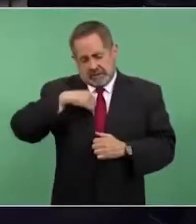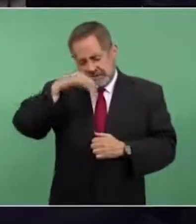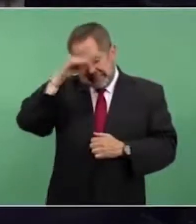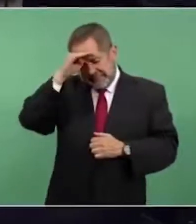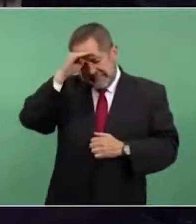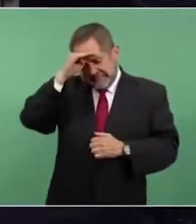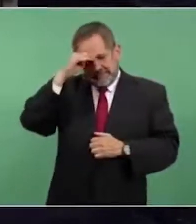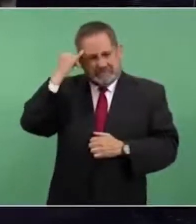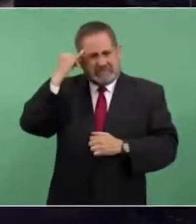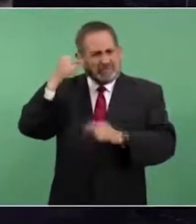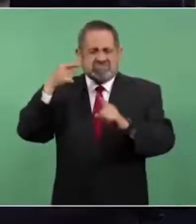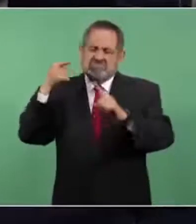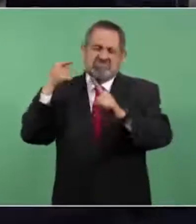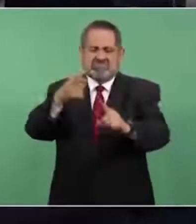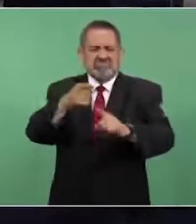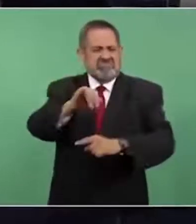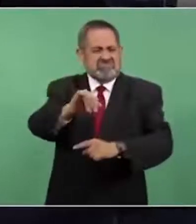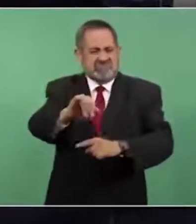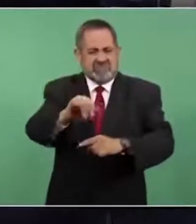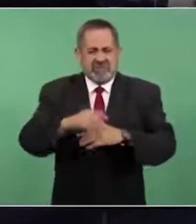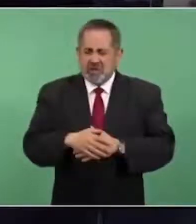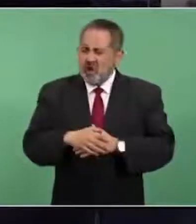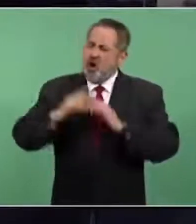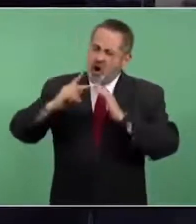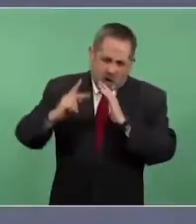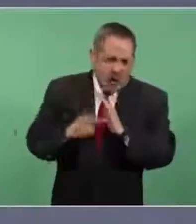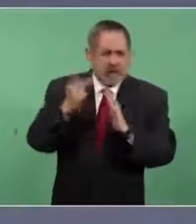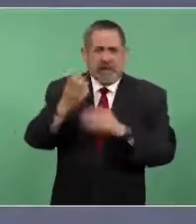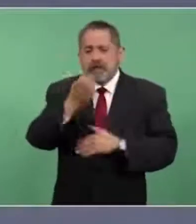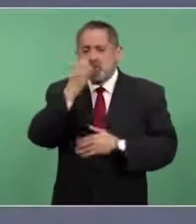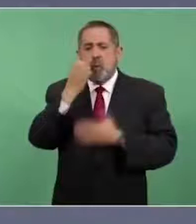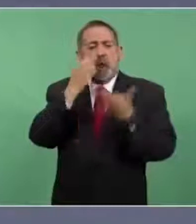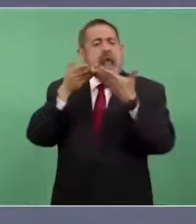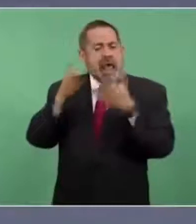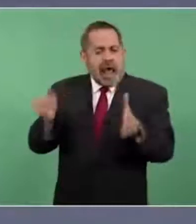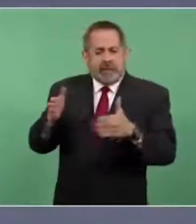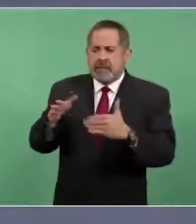propusimos iniciar el regreso a clases